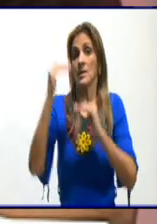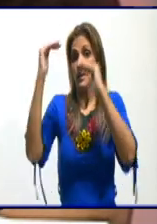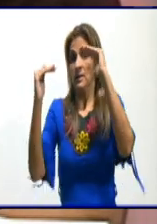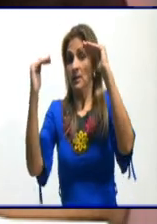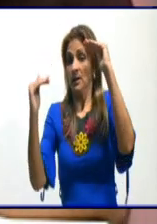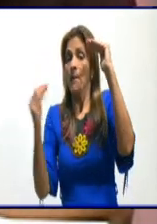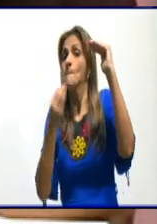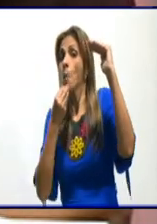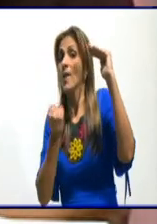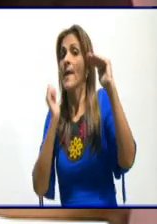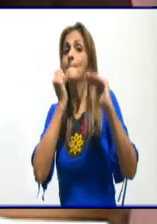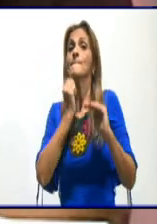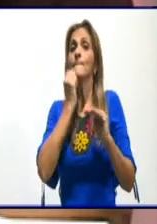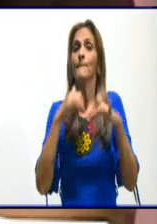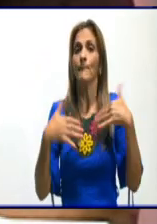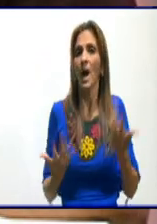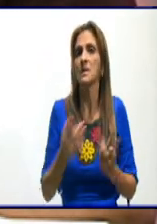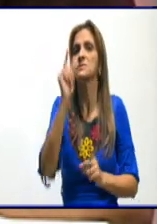Porque incluso